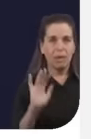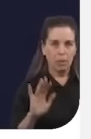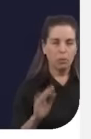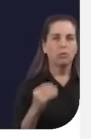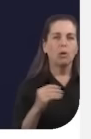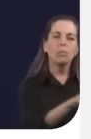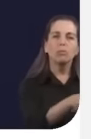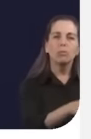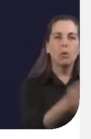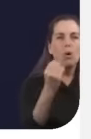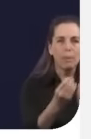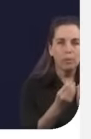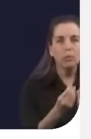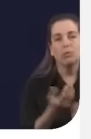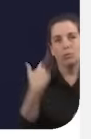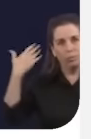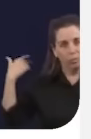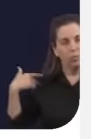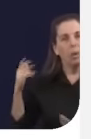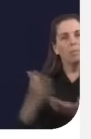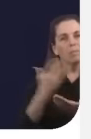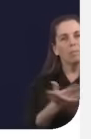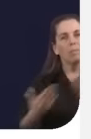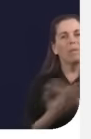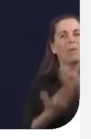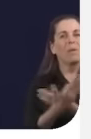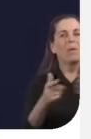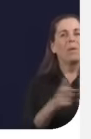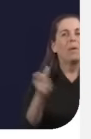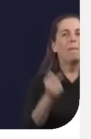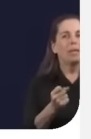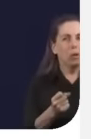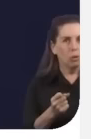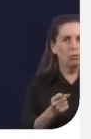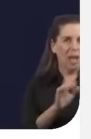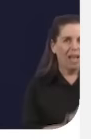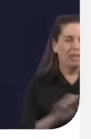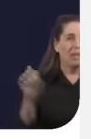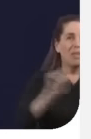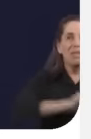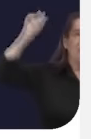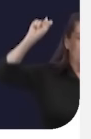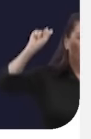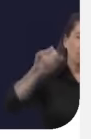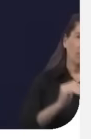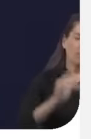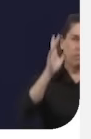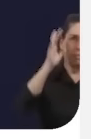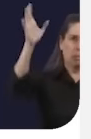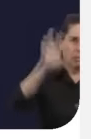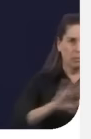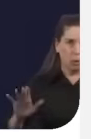monetaria esta emisión monetaria no fue más que combustible para la inflación y la inflación no ha sido más que empobrecimiento para